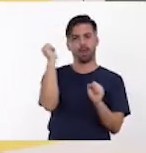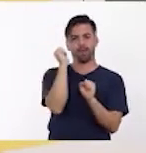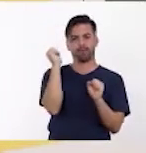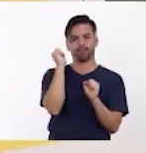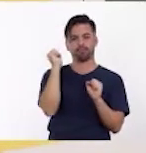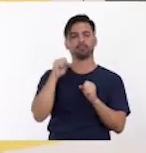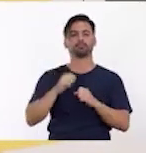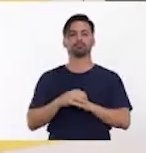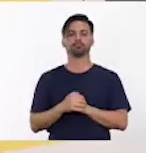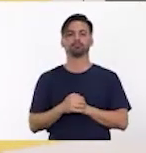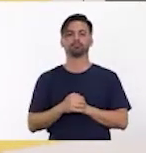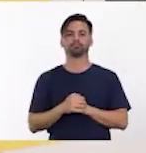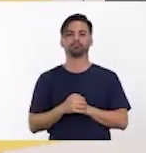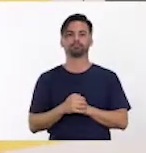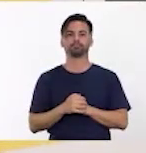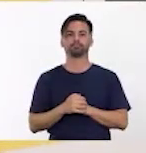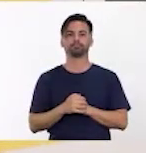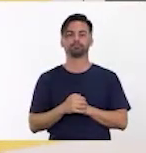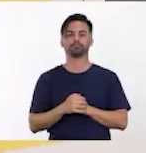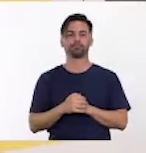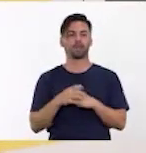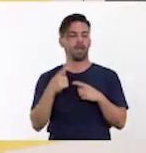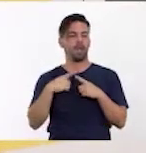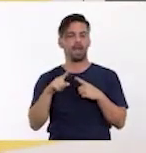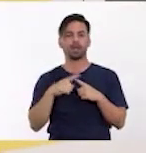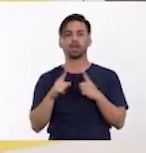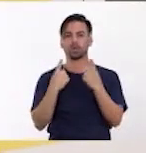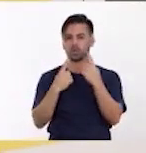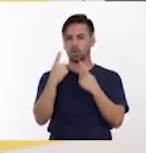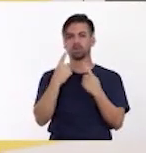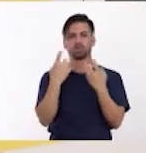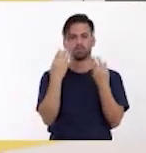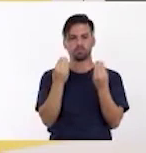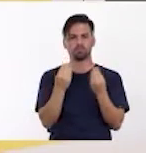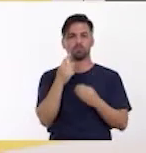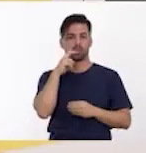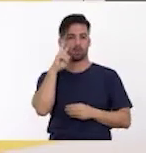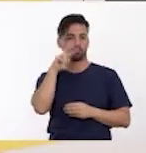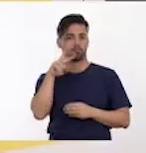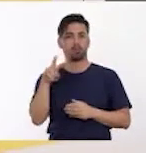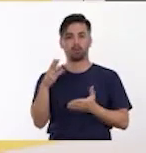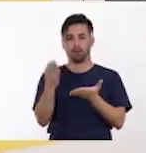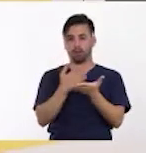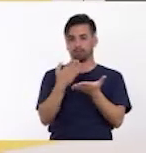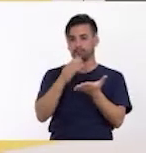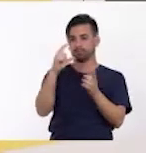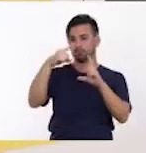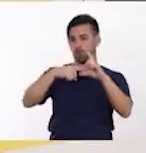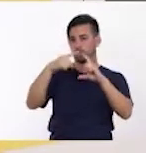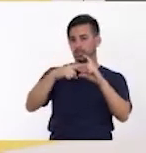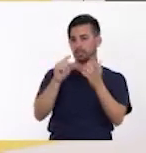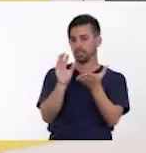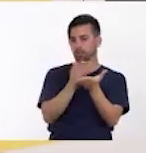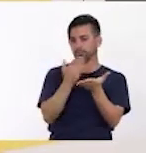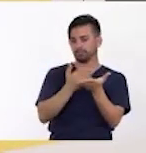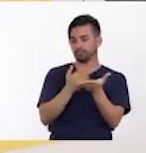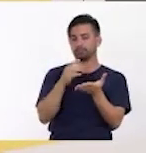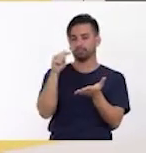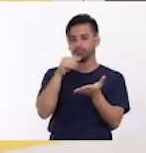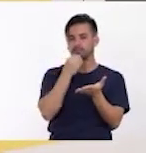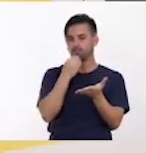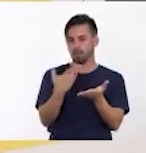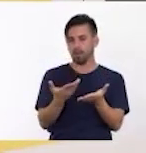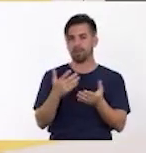hay algunas otras fajas como la subpolar, como otras, que nosotros recomendamos que las revisen para que tengan los conocimientos, pero que